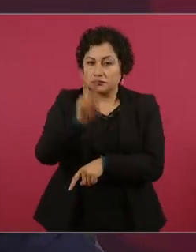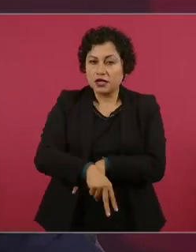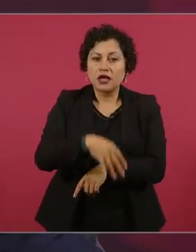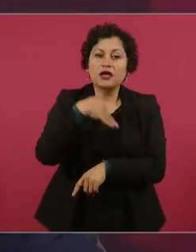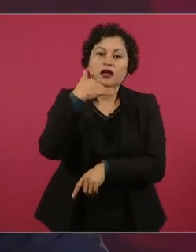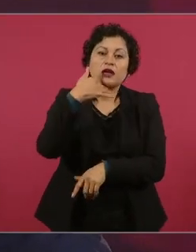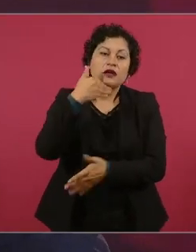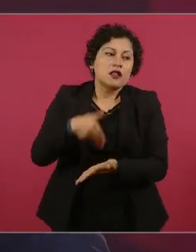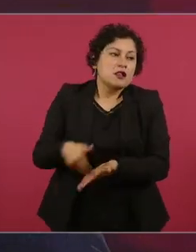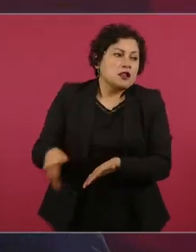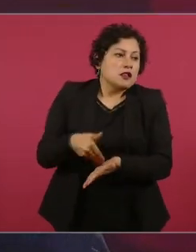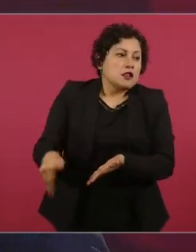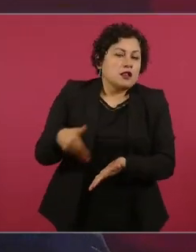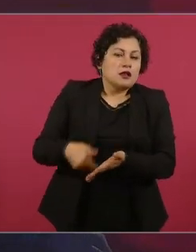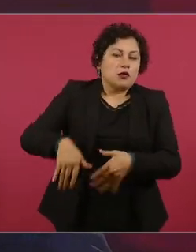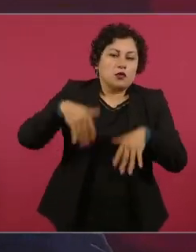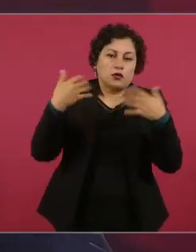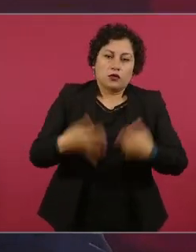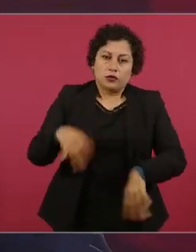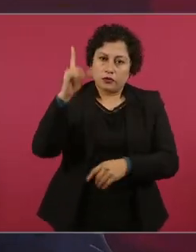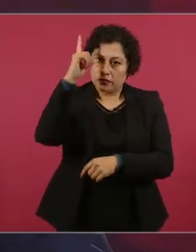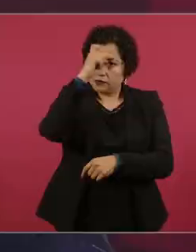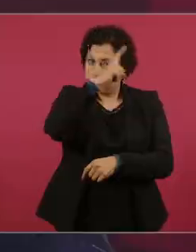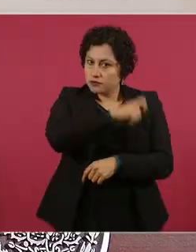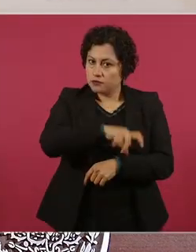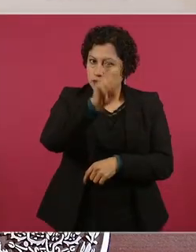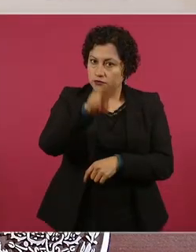se quedaron muy mal acostumbrados.